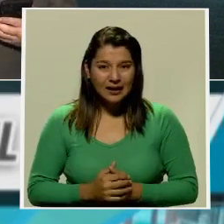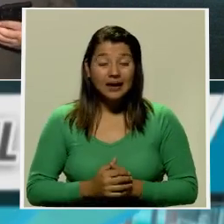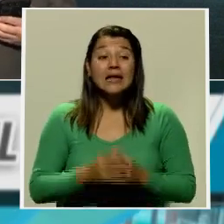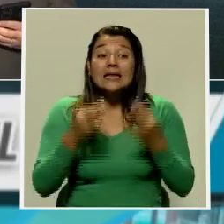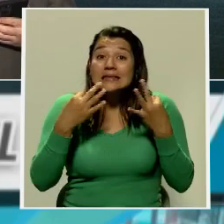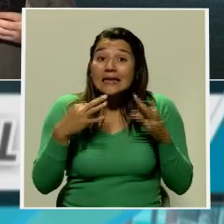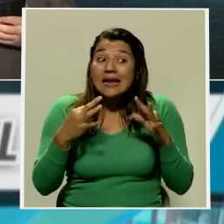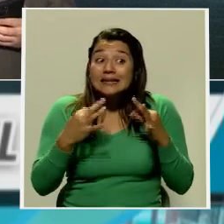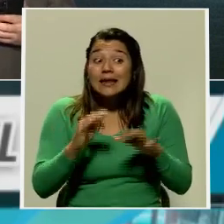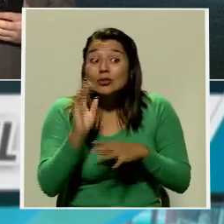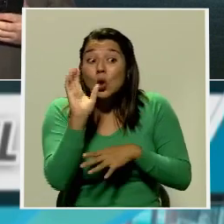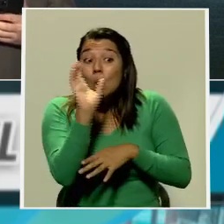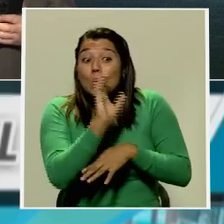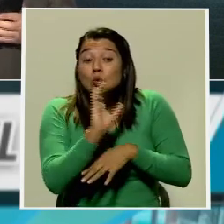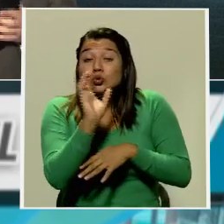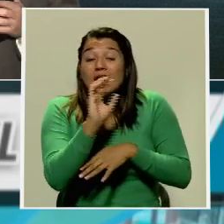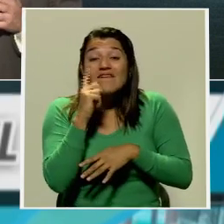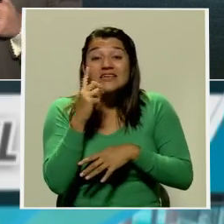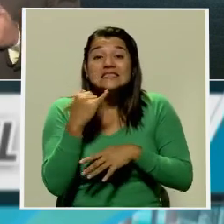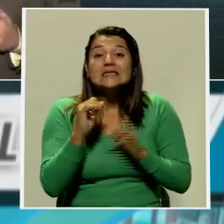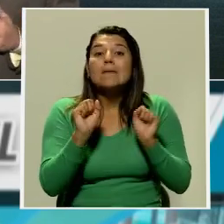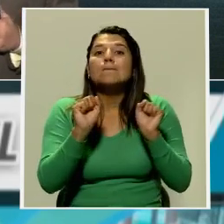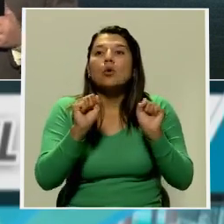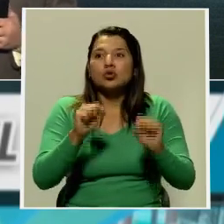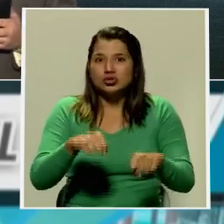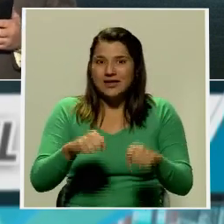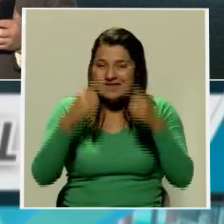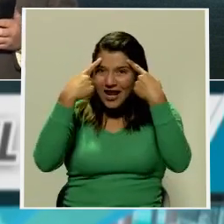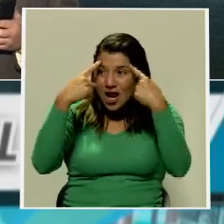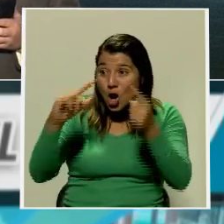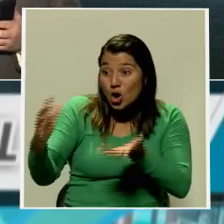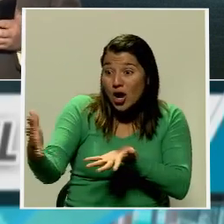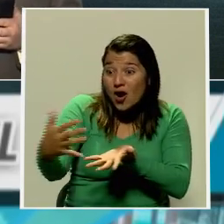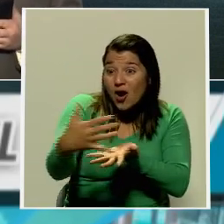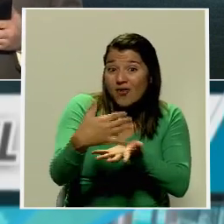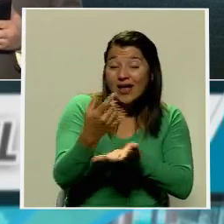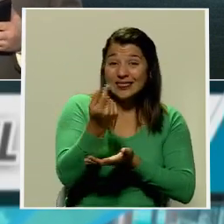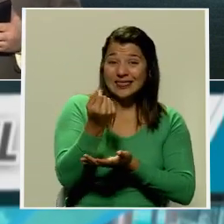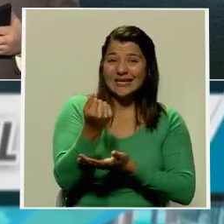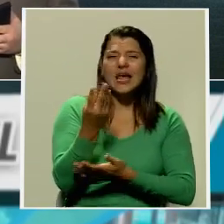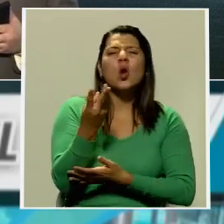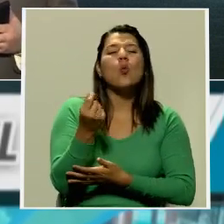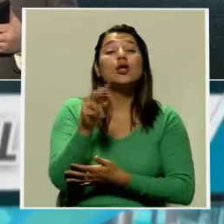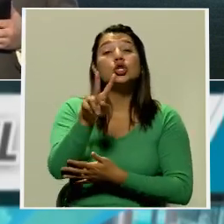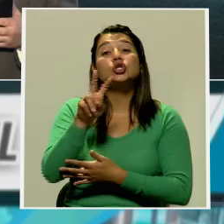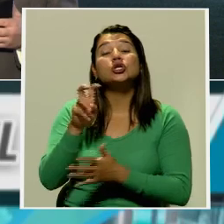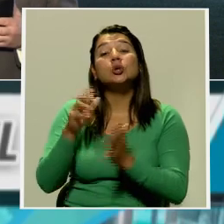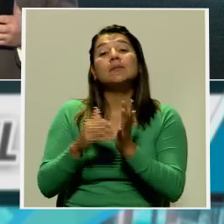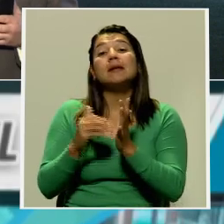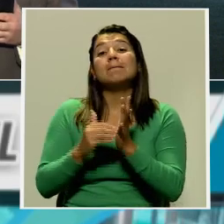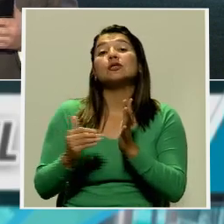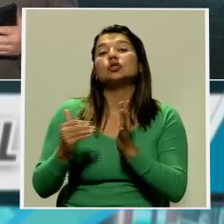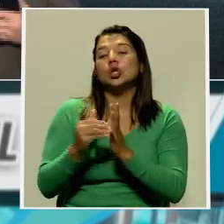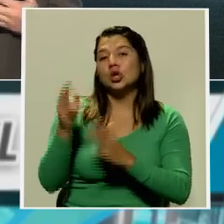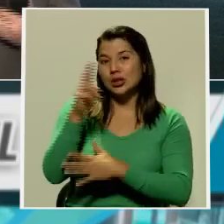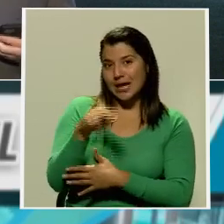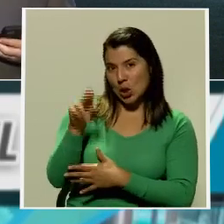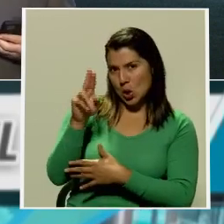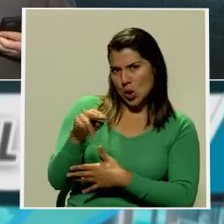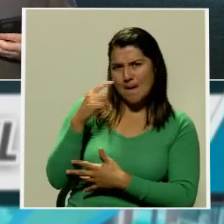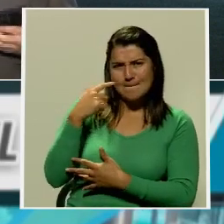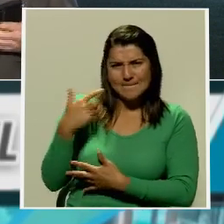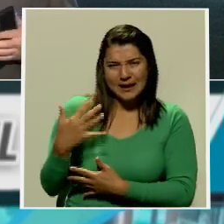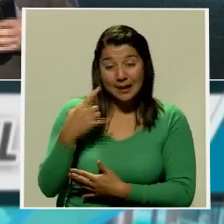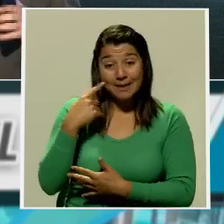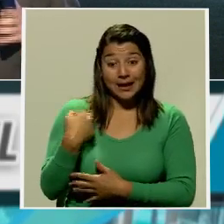la posibilidad de concretar el dinero que falta, que son poco más de 200 mil millones de colones, para que por lo menos